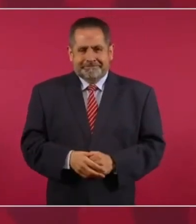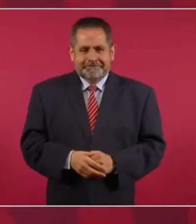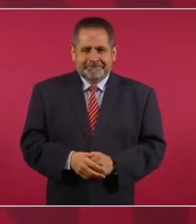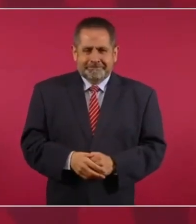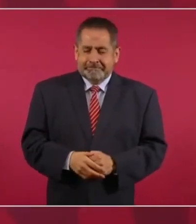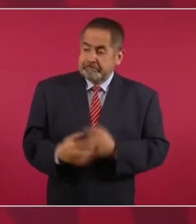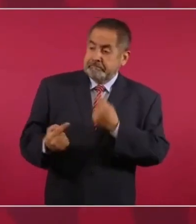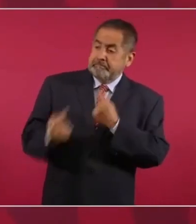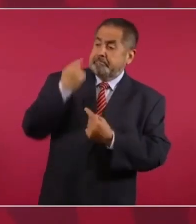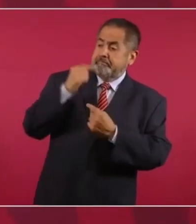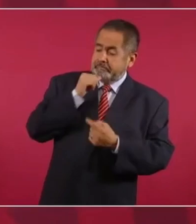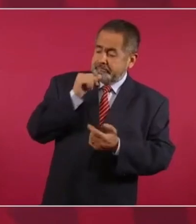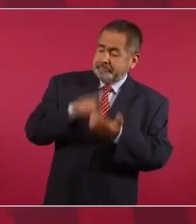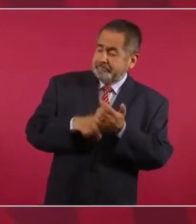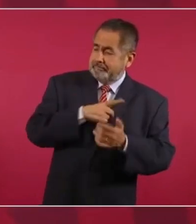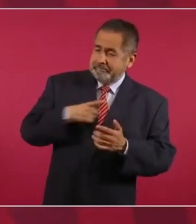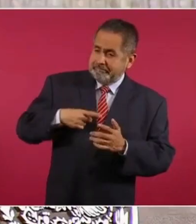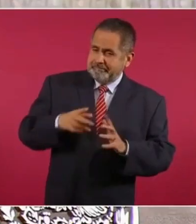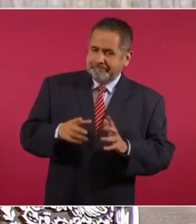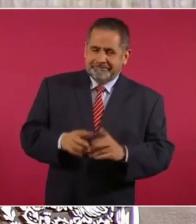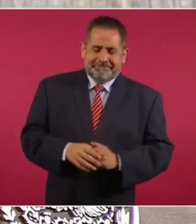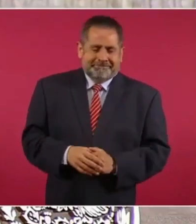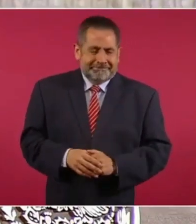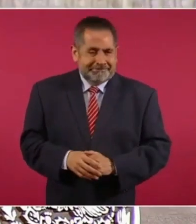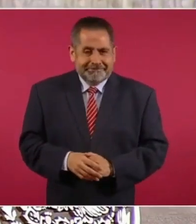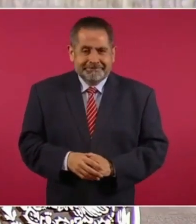no me insultes.